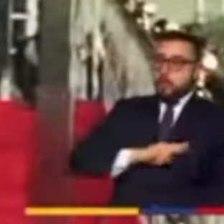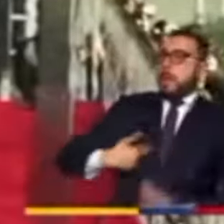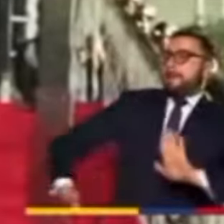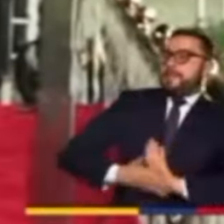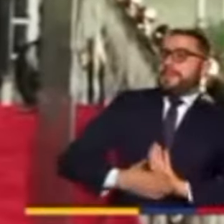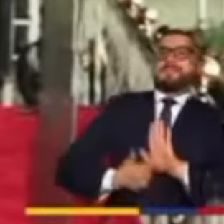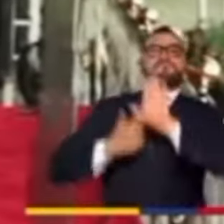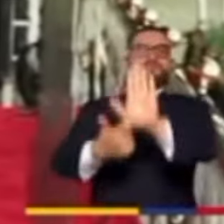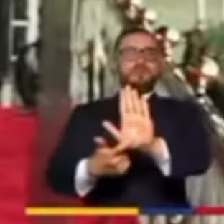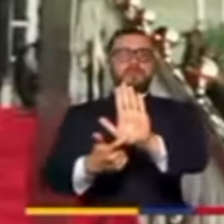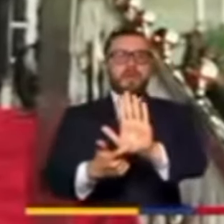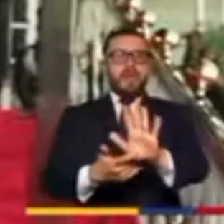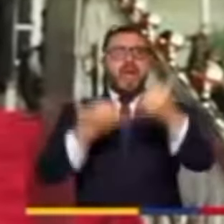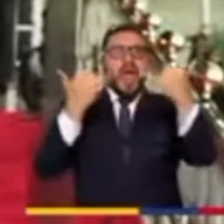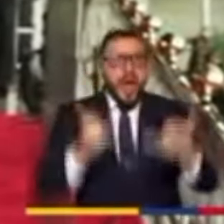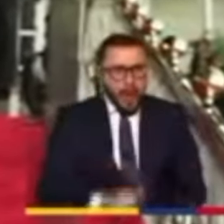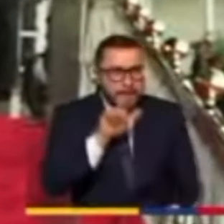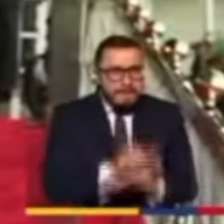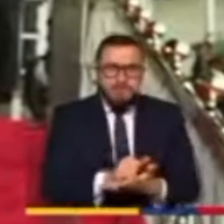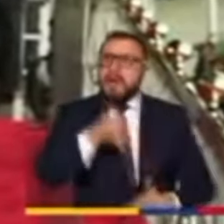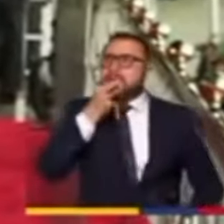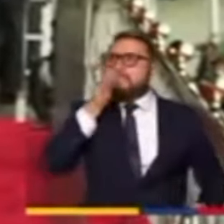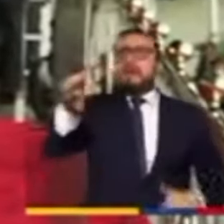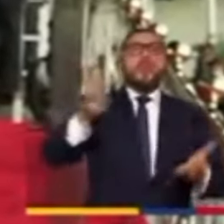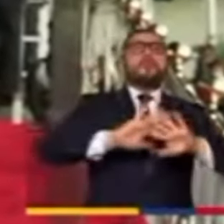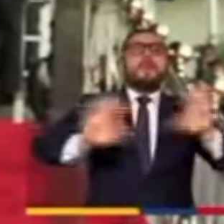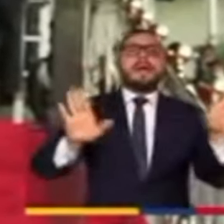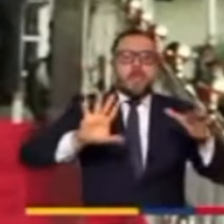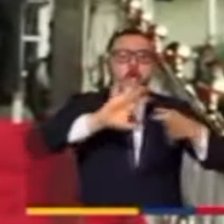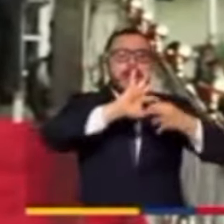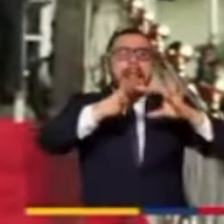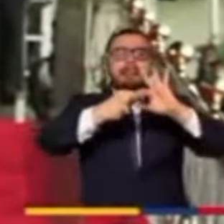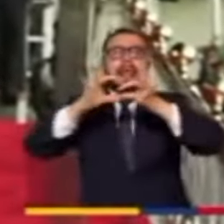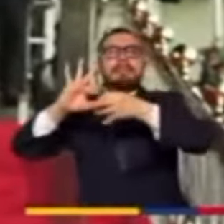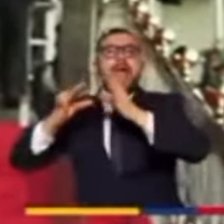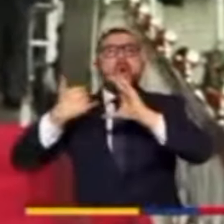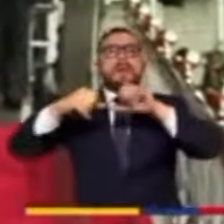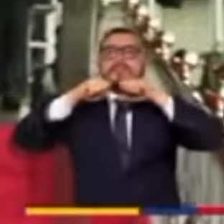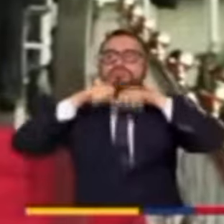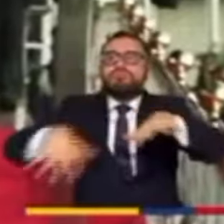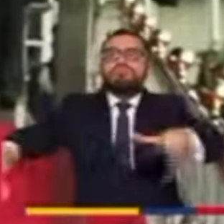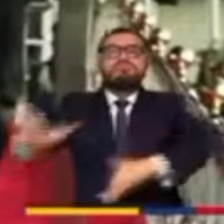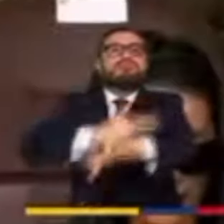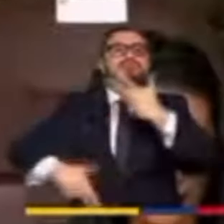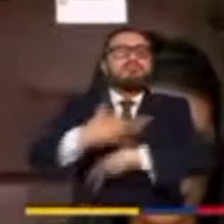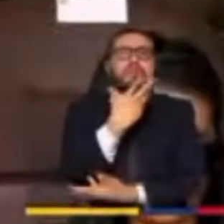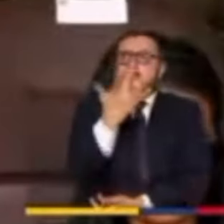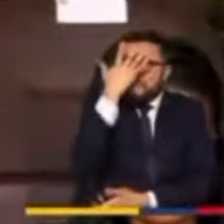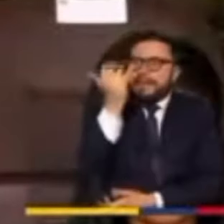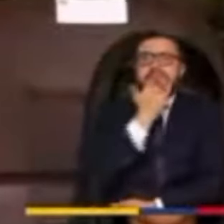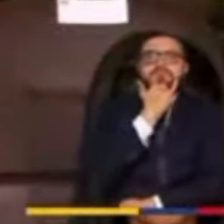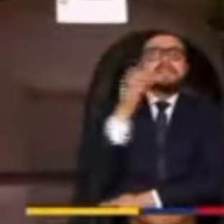nosotros. ¿Por qué ahora se nos acusa de lo mismo con una simple cadena de WhatsApp? ¿Qué es lo que está pasando en